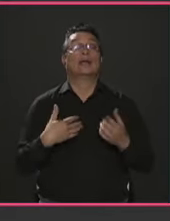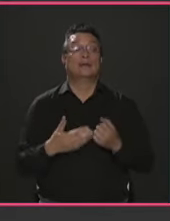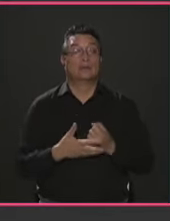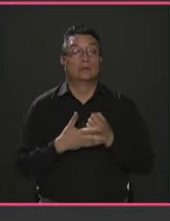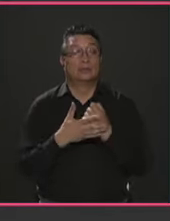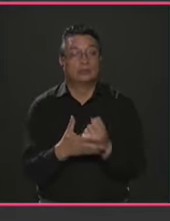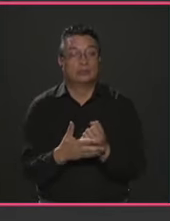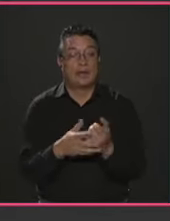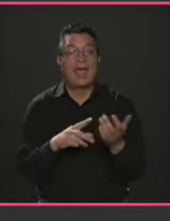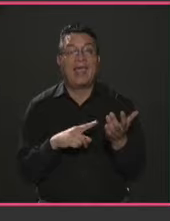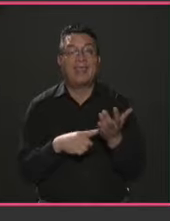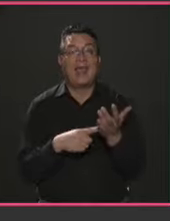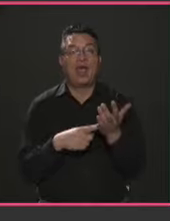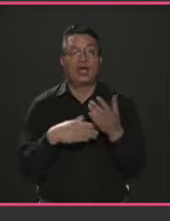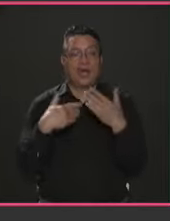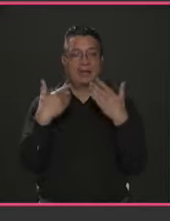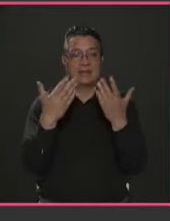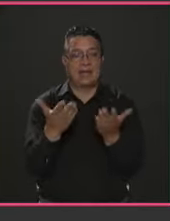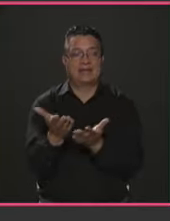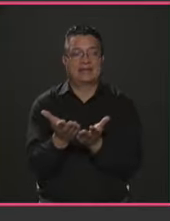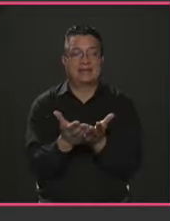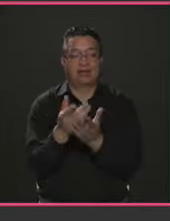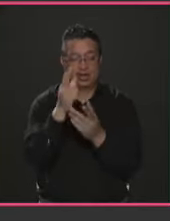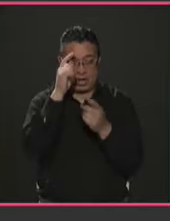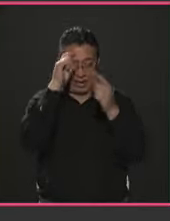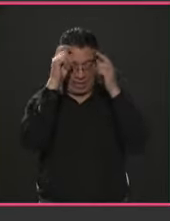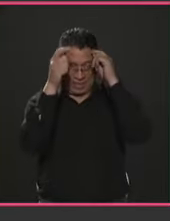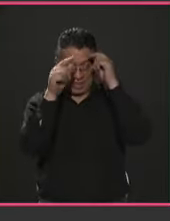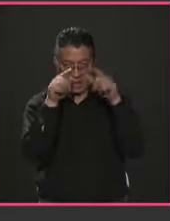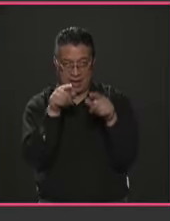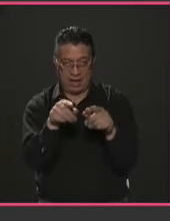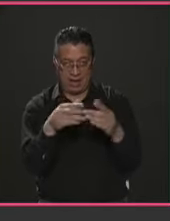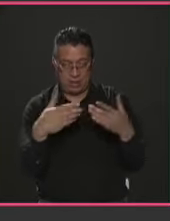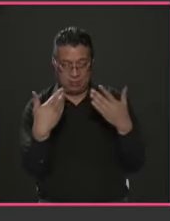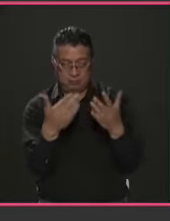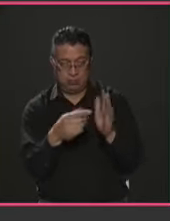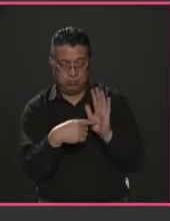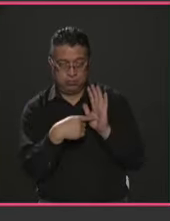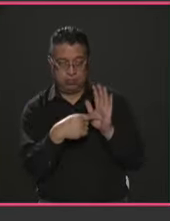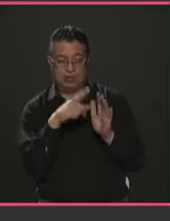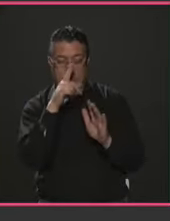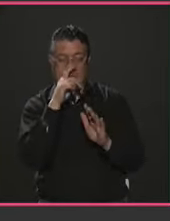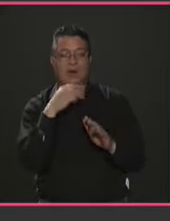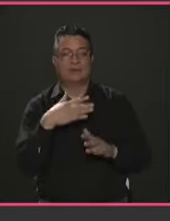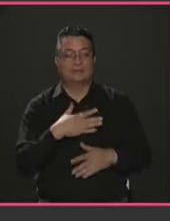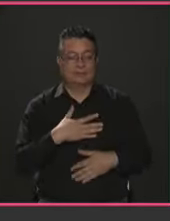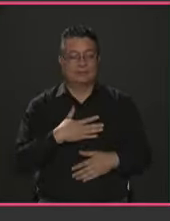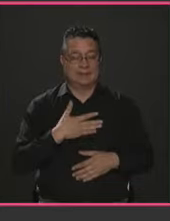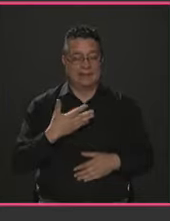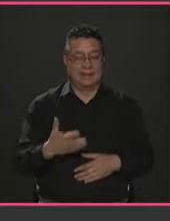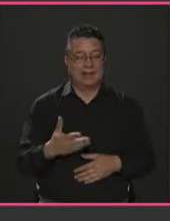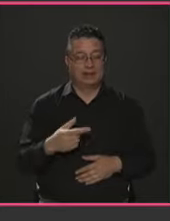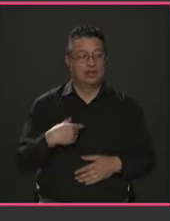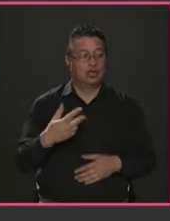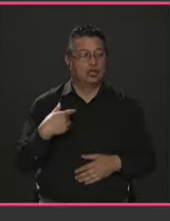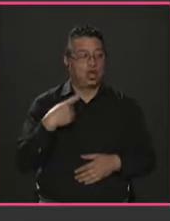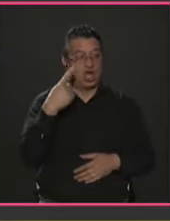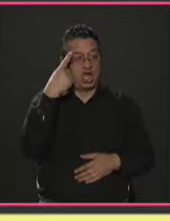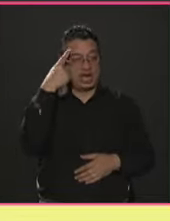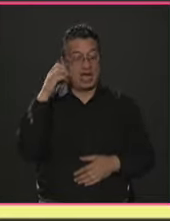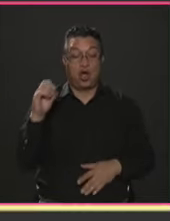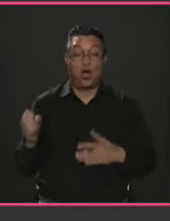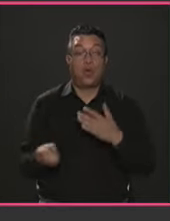y aplicar tecnologías al servicio de una idea artística que es también nuestra tesis como critic nosotros creemos que las nuevas